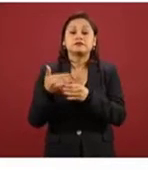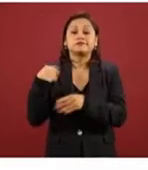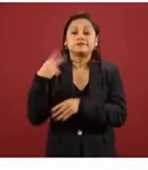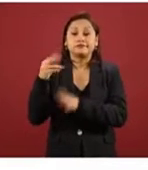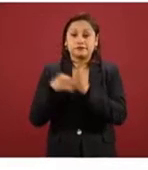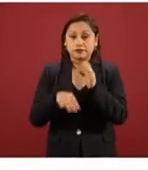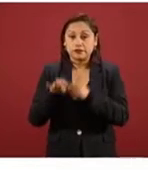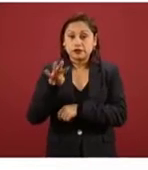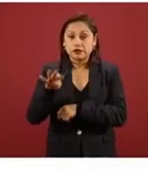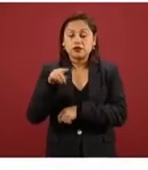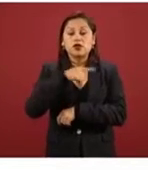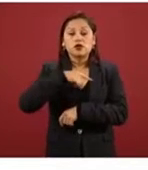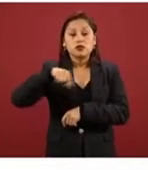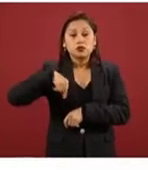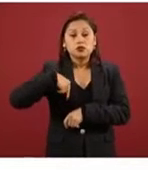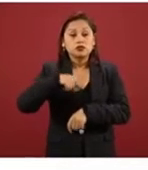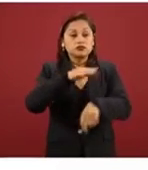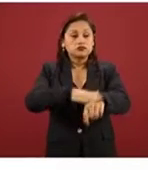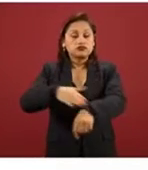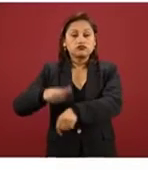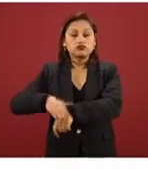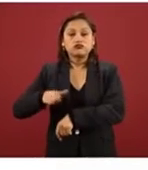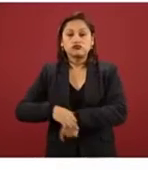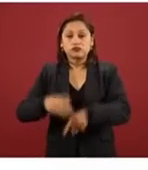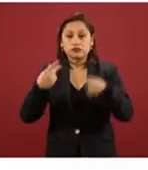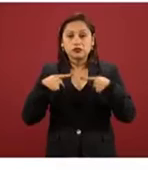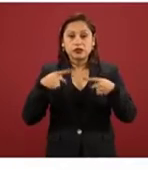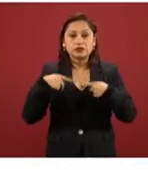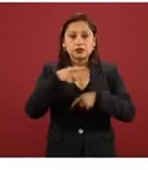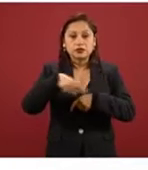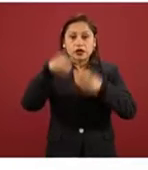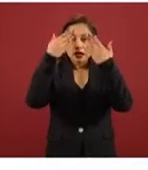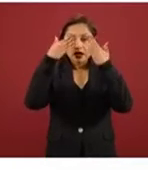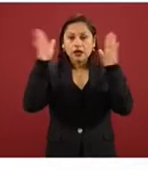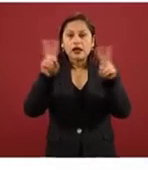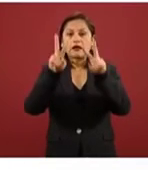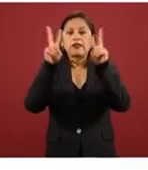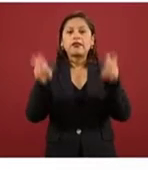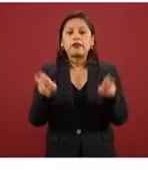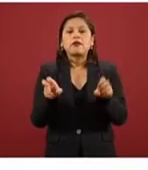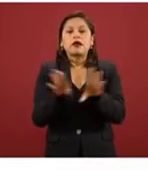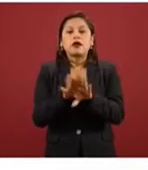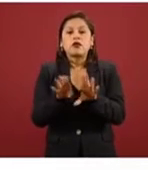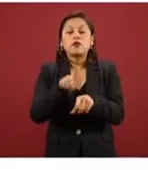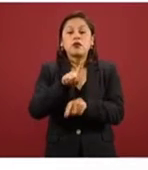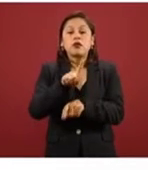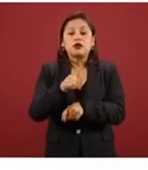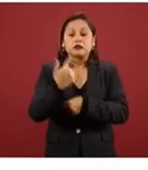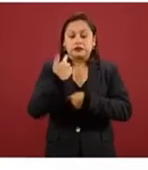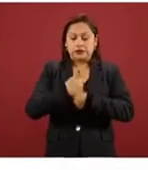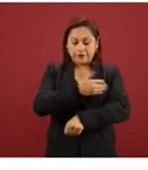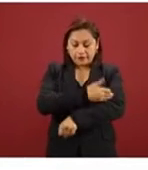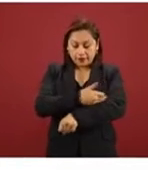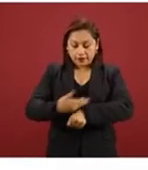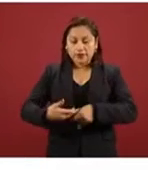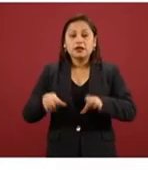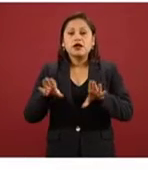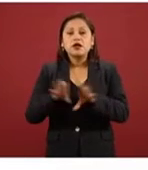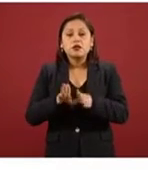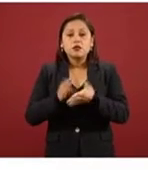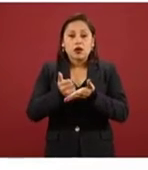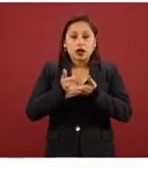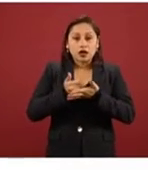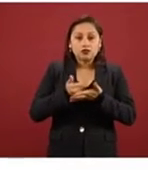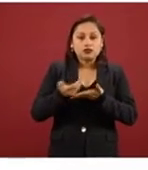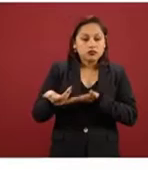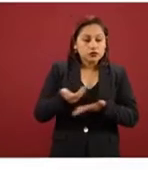familias se acerquen al tema de la protección civil, identificar que la familia es el mejor vehículo, la